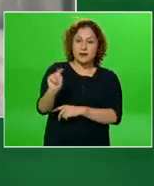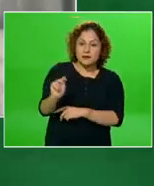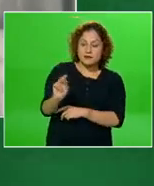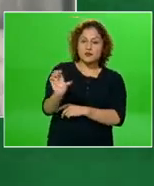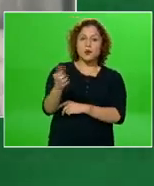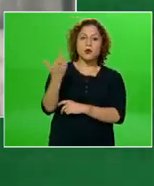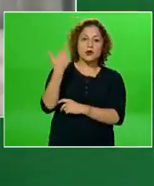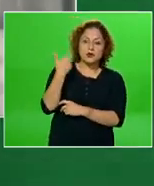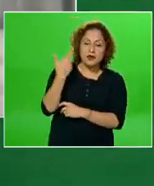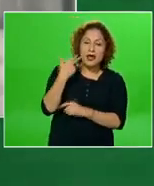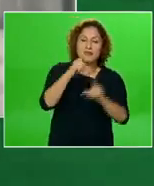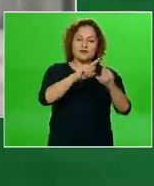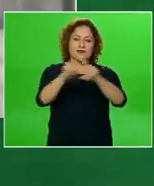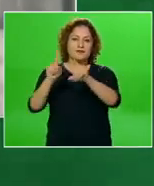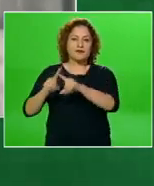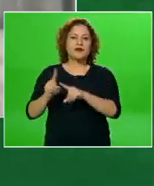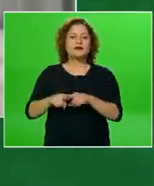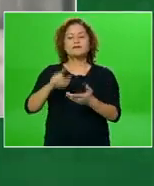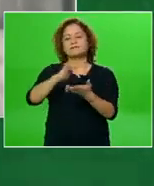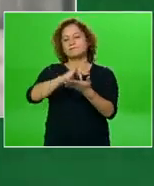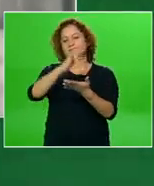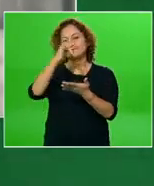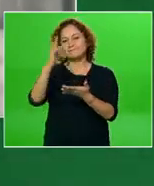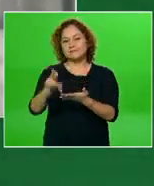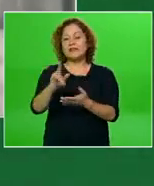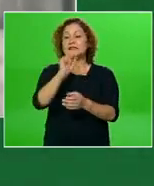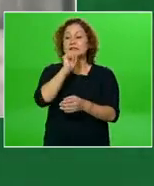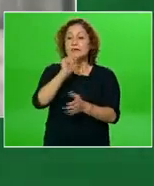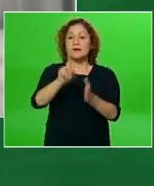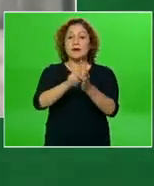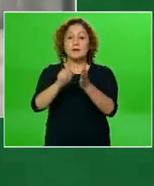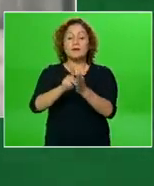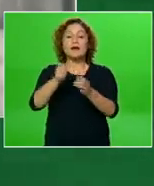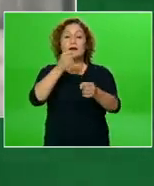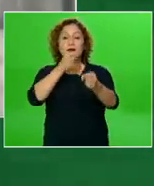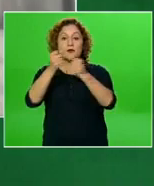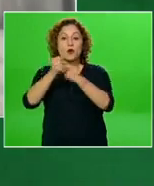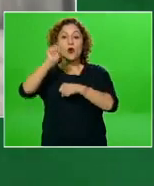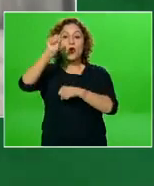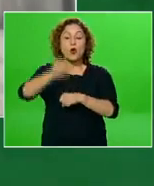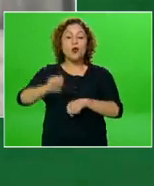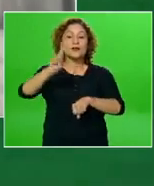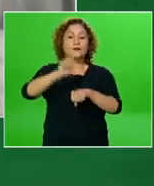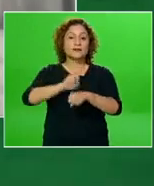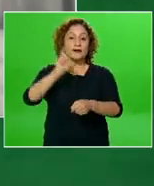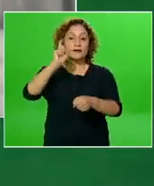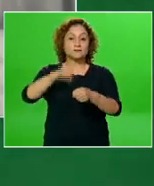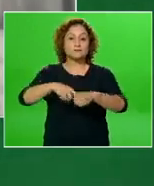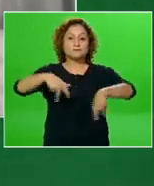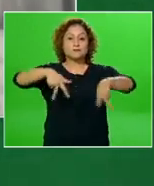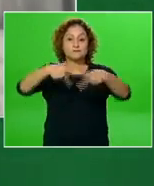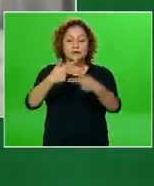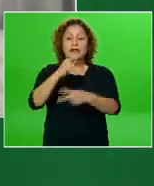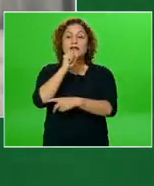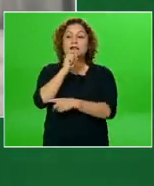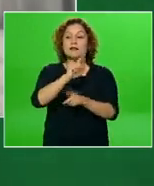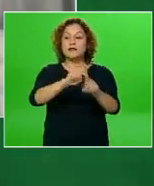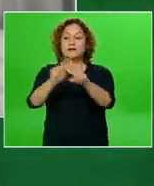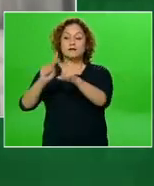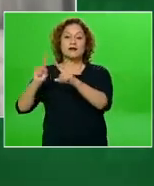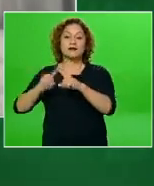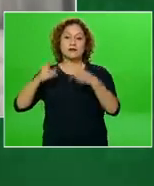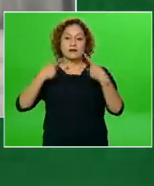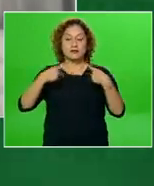muchísimas gracias a todos los reporteros y reporteras el día de hoy todos los medios de comunicación que nos han acompañado y que han estado